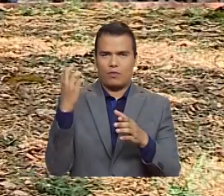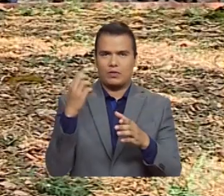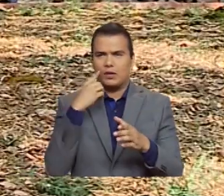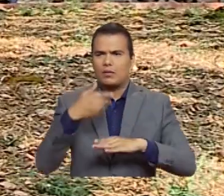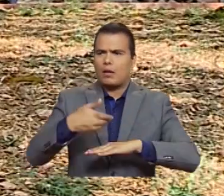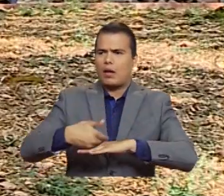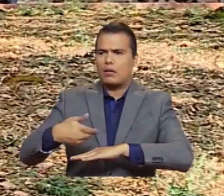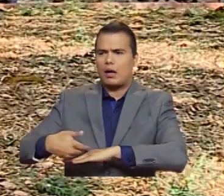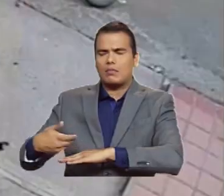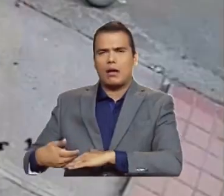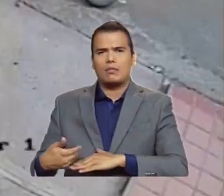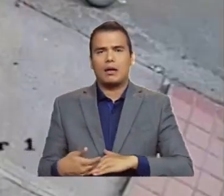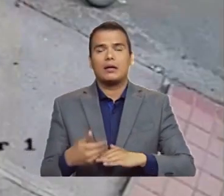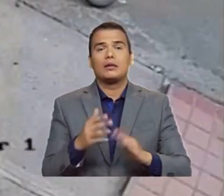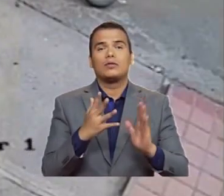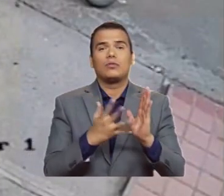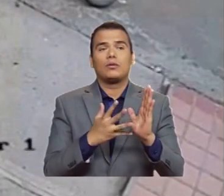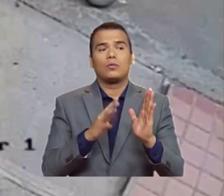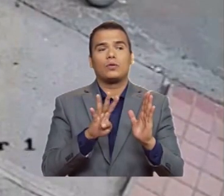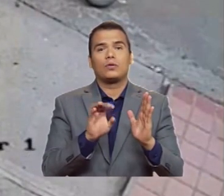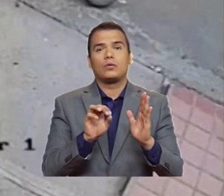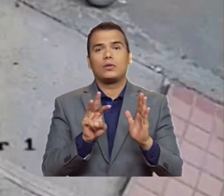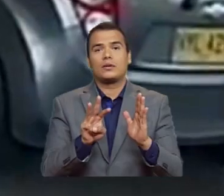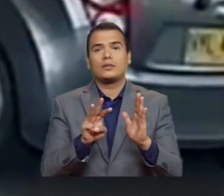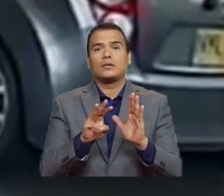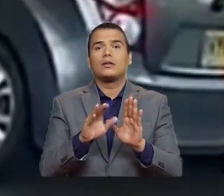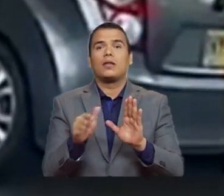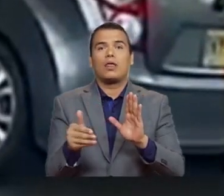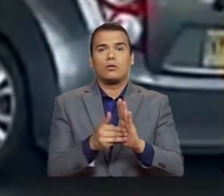5400 tres denuncias de violencia en contra de la mujer